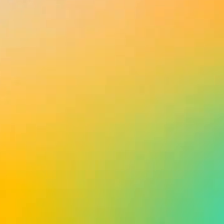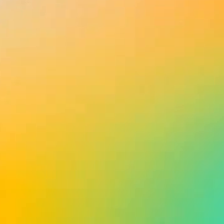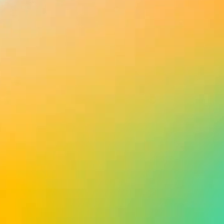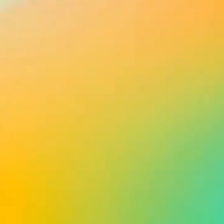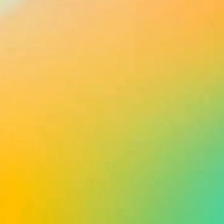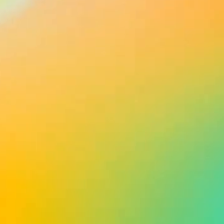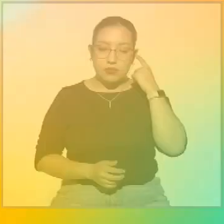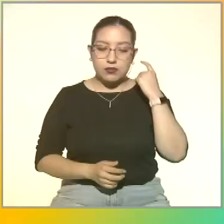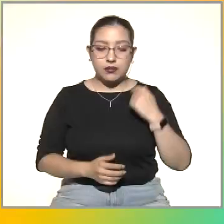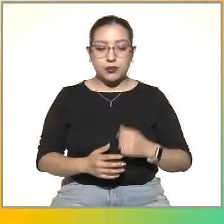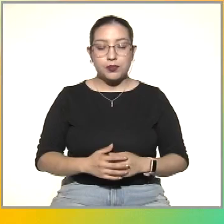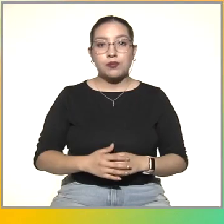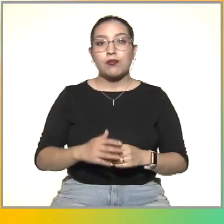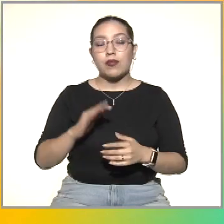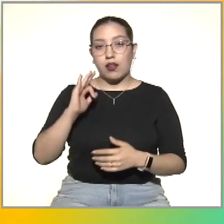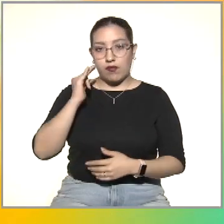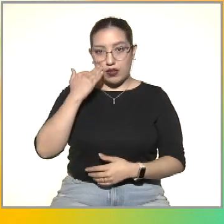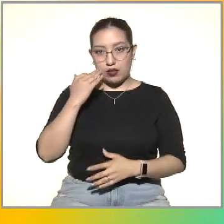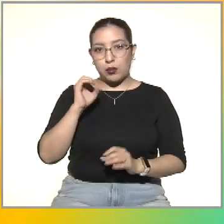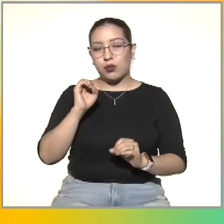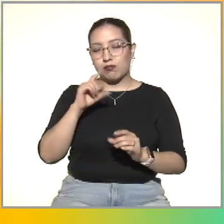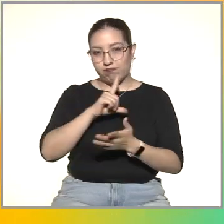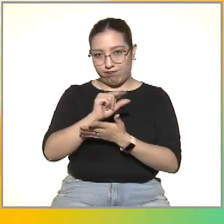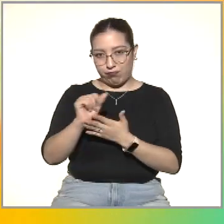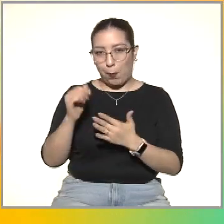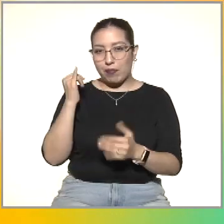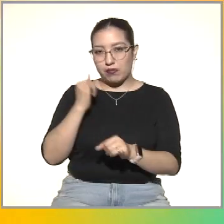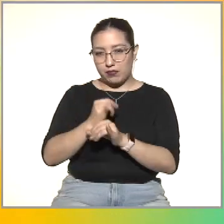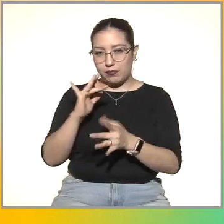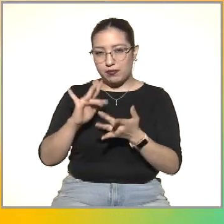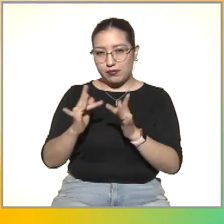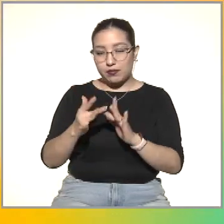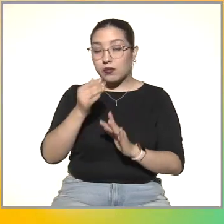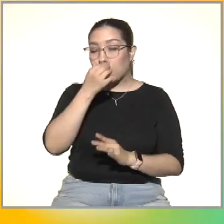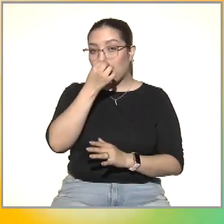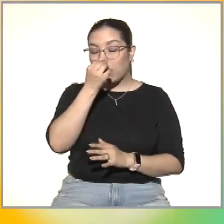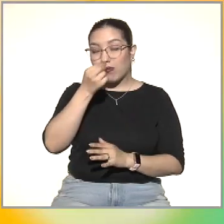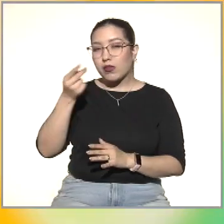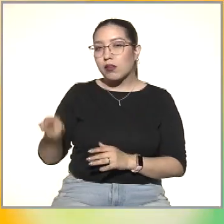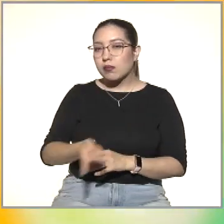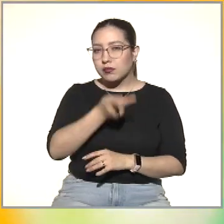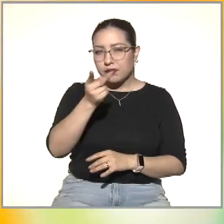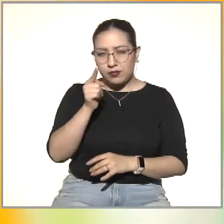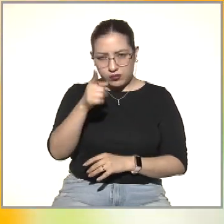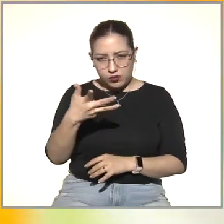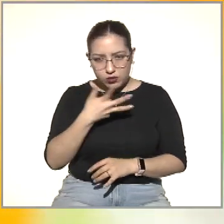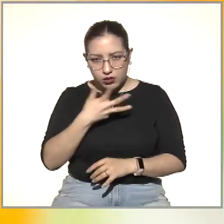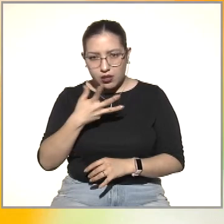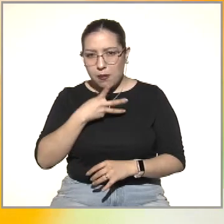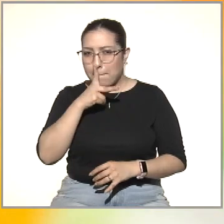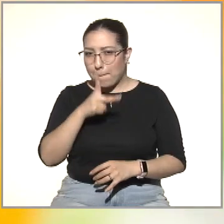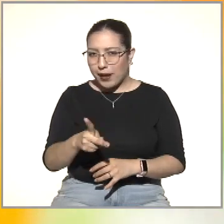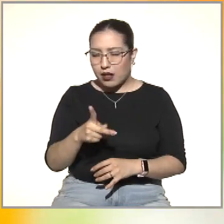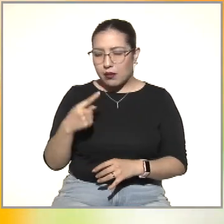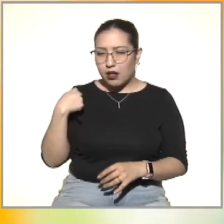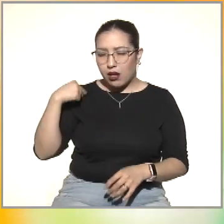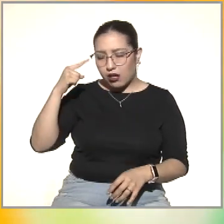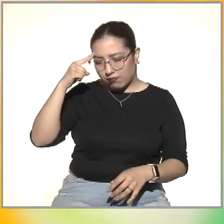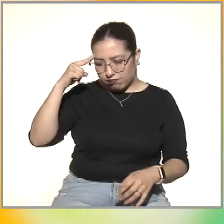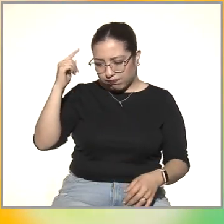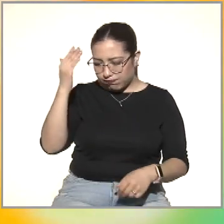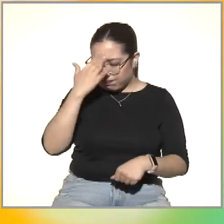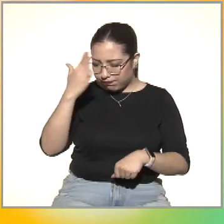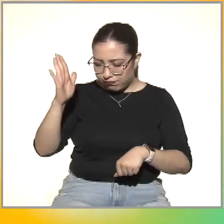Al preguntar en nuestras redes sociales, ¿tienes alguna palabra que te haya marcado en tu vida? ¿Cómo